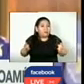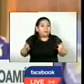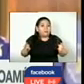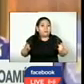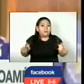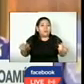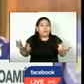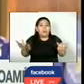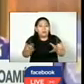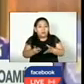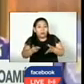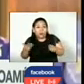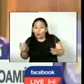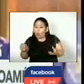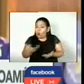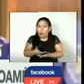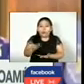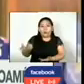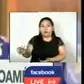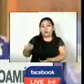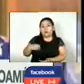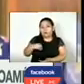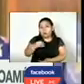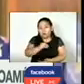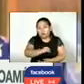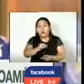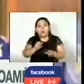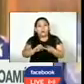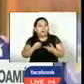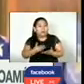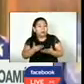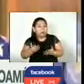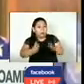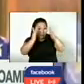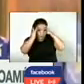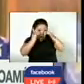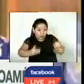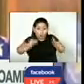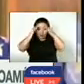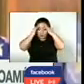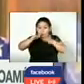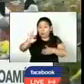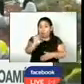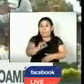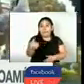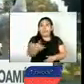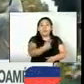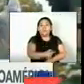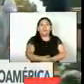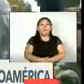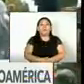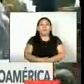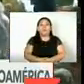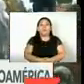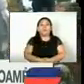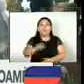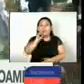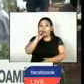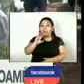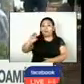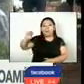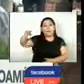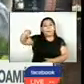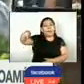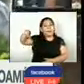suministros médicos y retos en la provisión de atención apropiada para los pacientes según datos de la organización